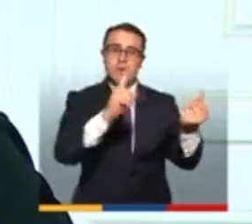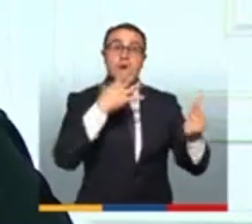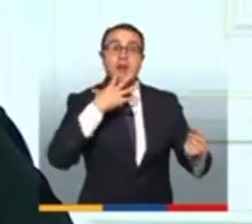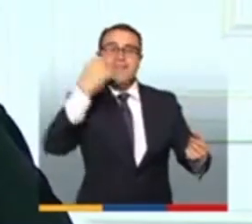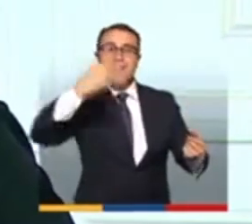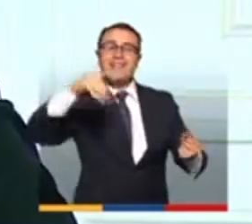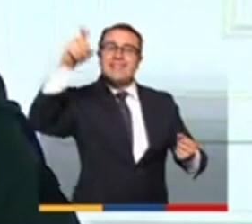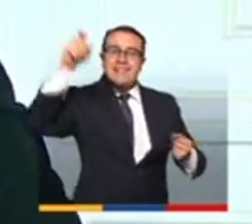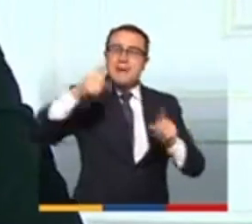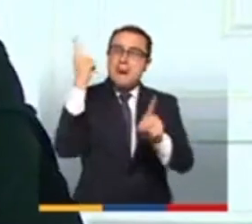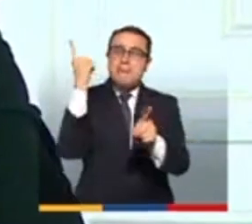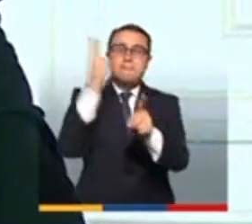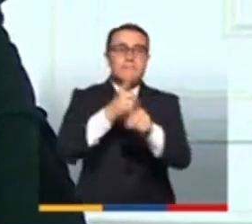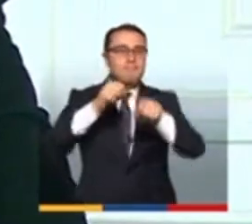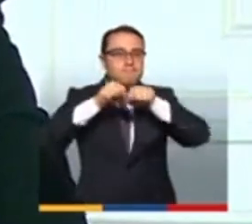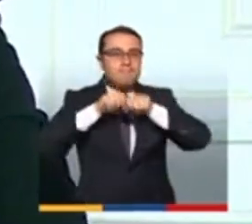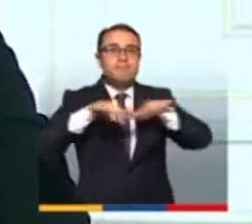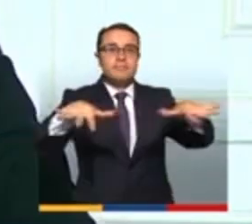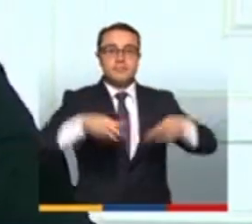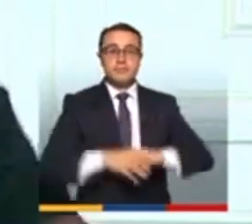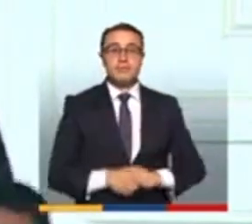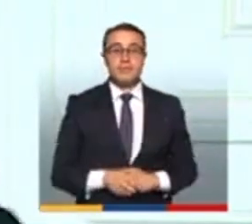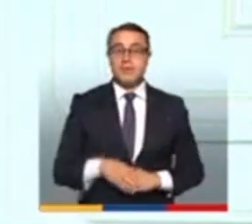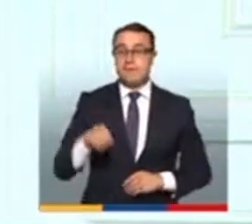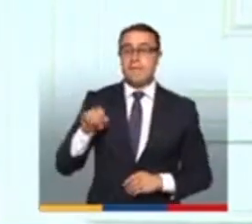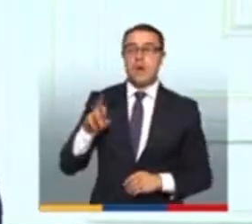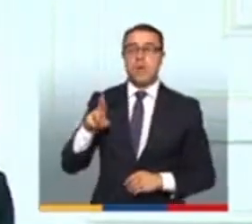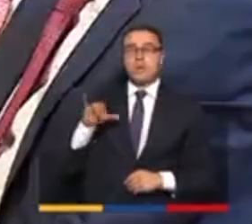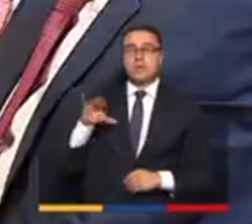Ya Mauricio Katz trabajó en Bogotá Humana.